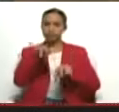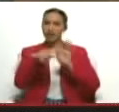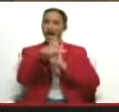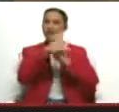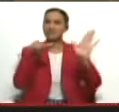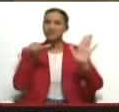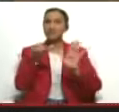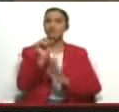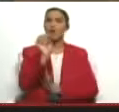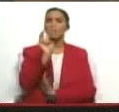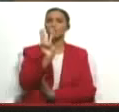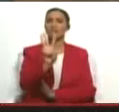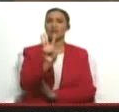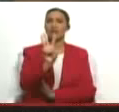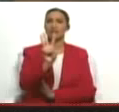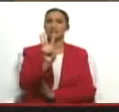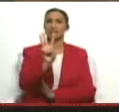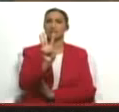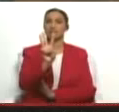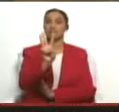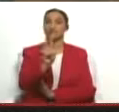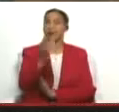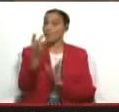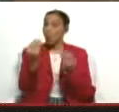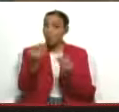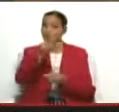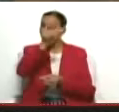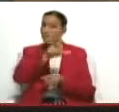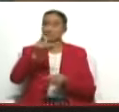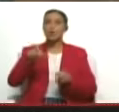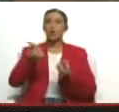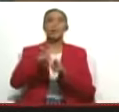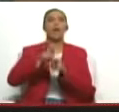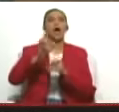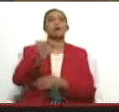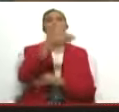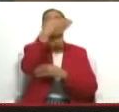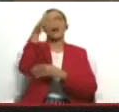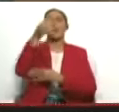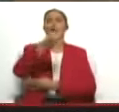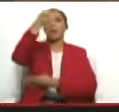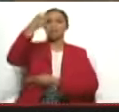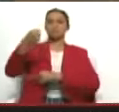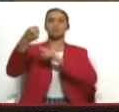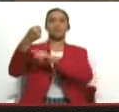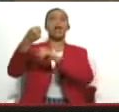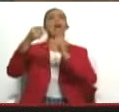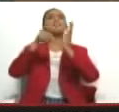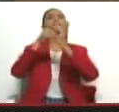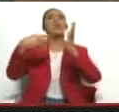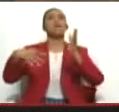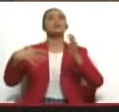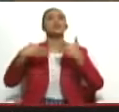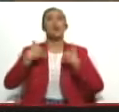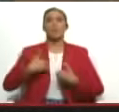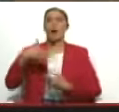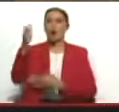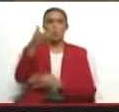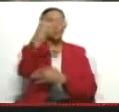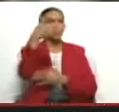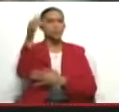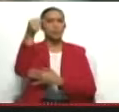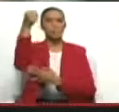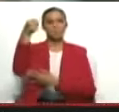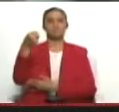muchas de estas personas hacen bandera pero Quiénes fuimos los responsables de de que esté el título tres de los Derechos Humanos a